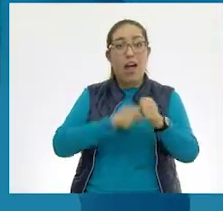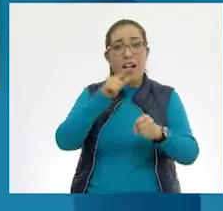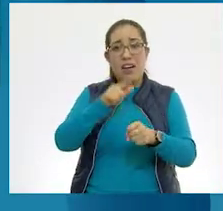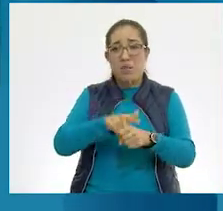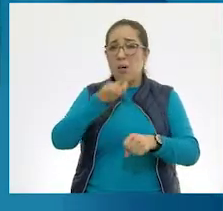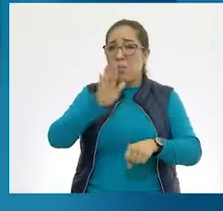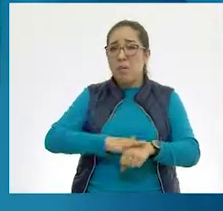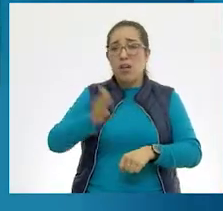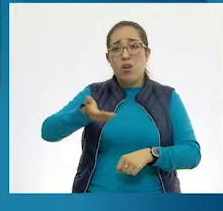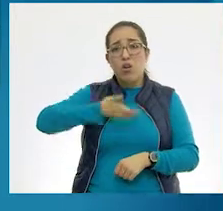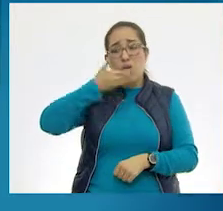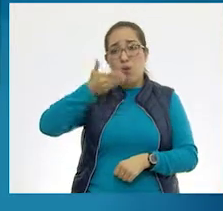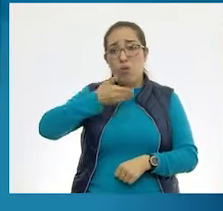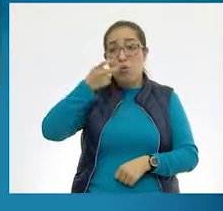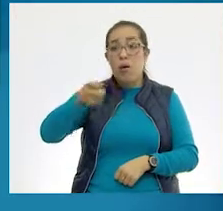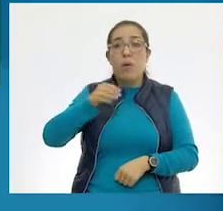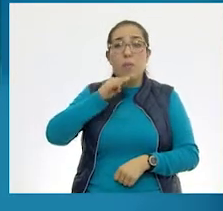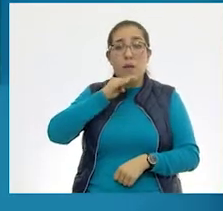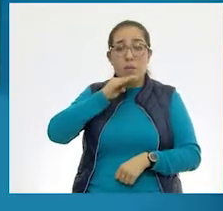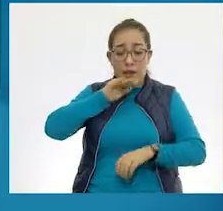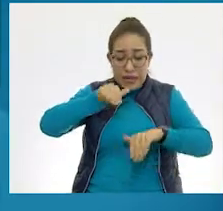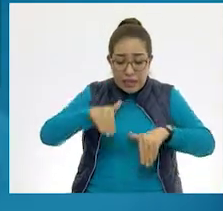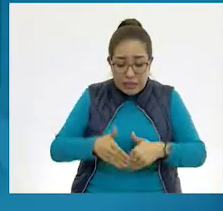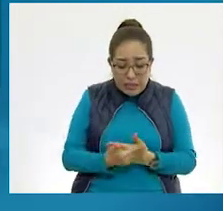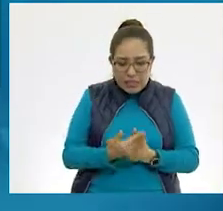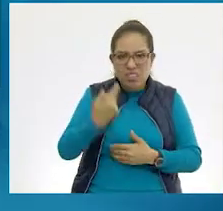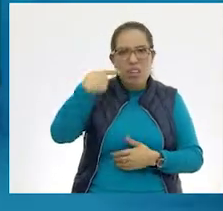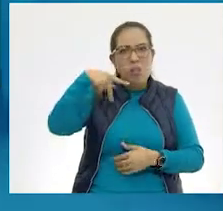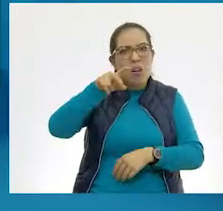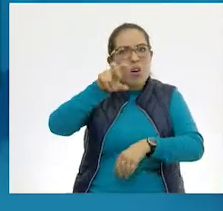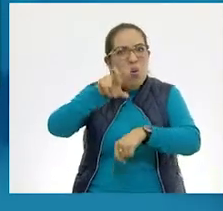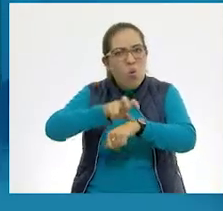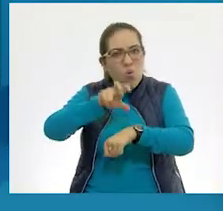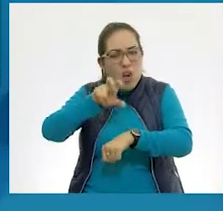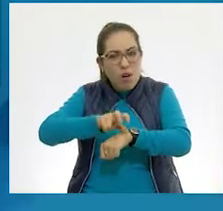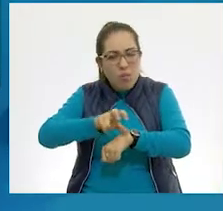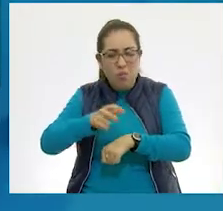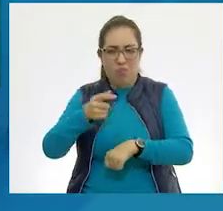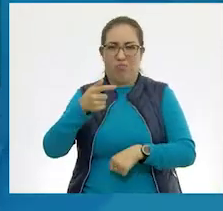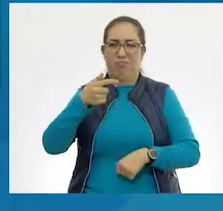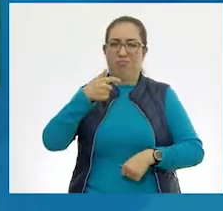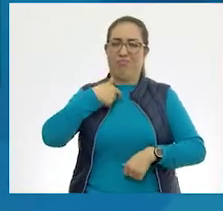son animales mamíferos, pero son ovíparos. Y yo me quedé así,